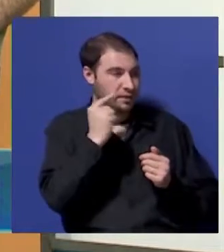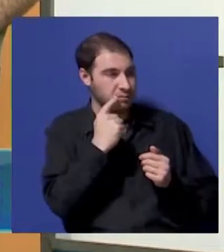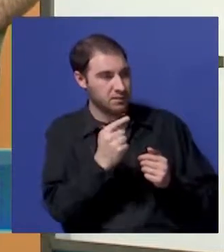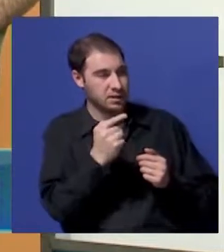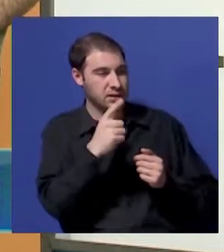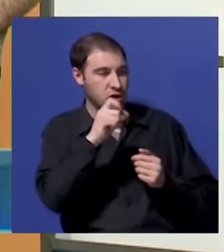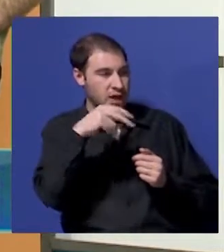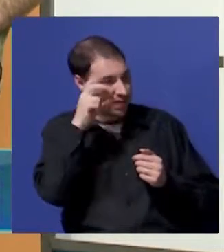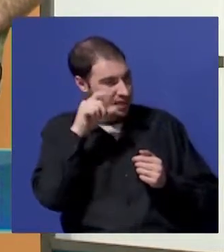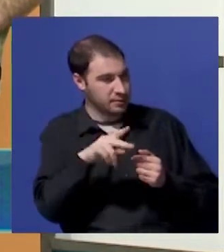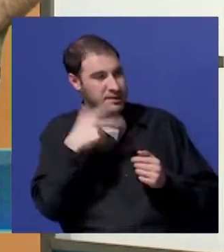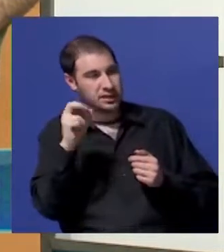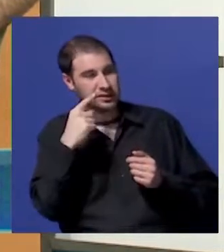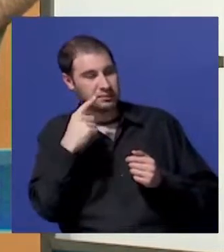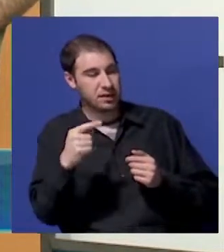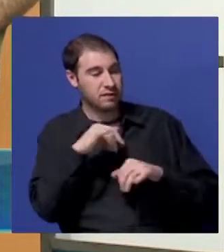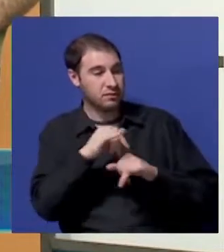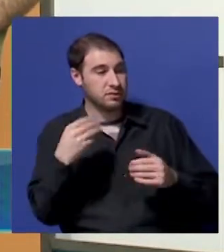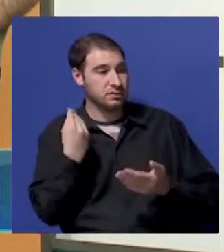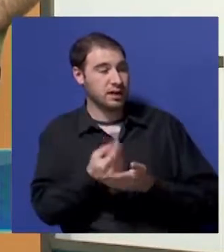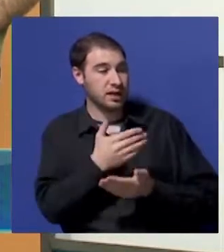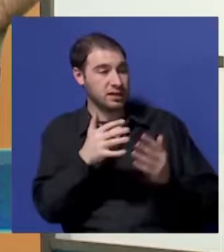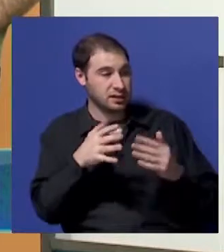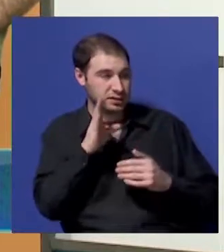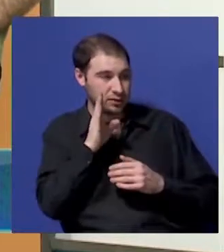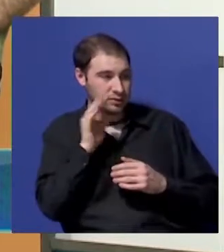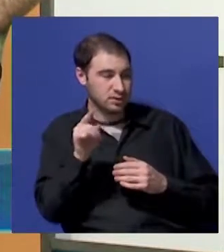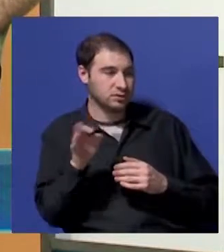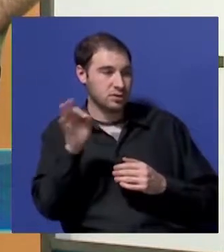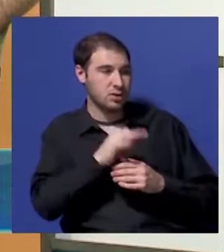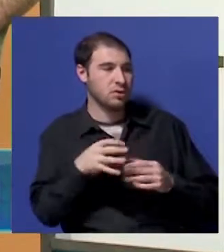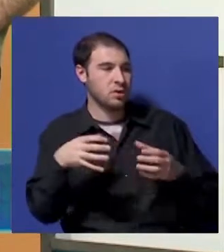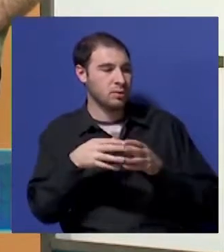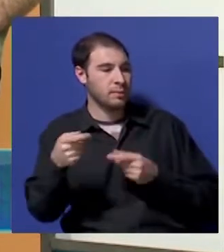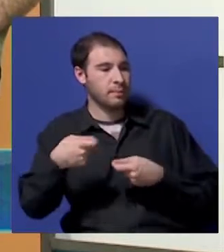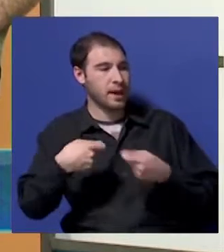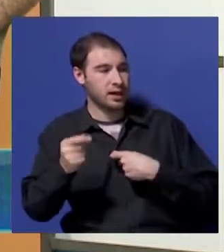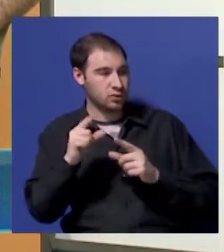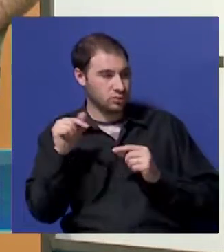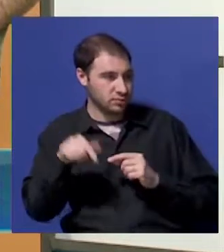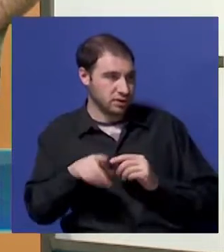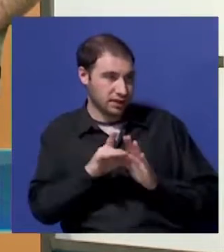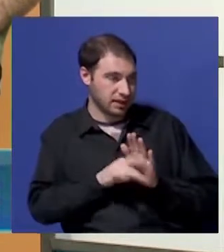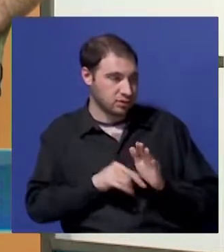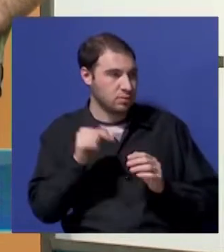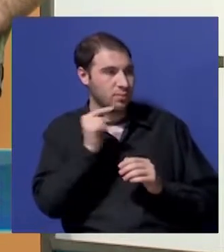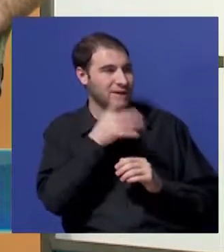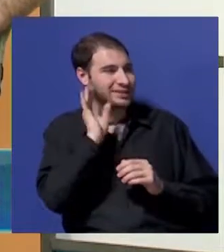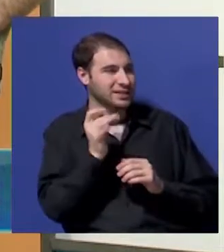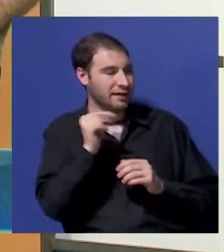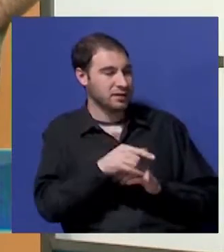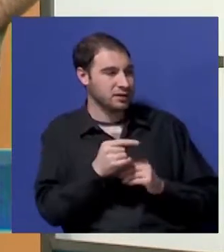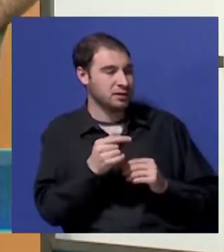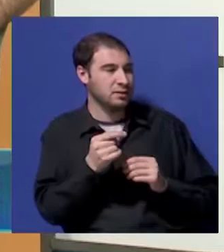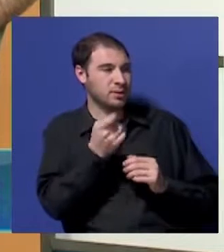de CONADEP, 30.000 de información de la Embajada de los Estados Unidos o de organizaciones que manejan esos números. Como especialista en estos casos, ¿cómo